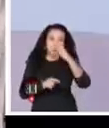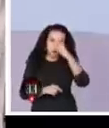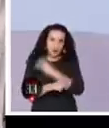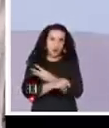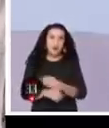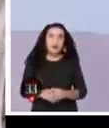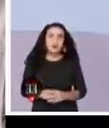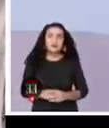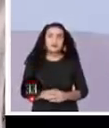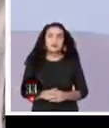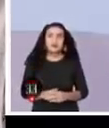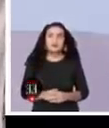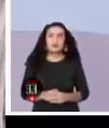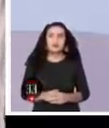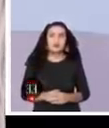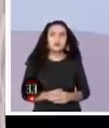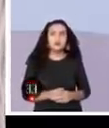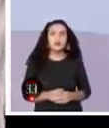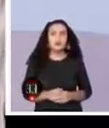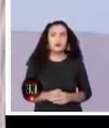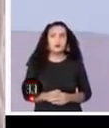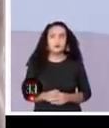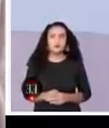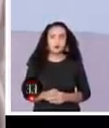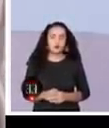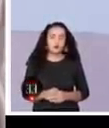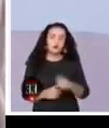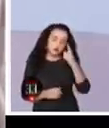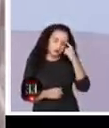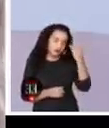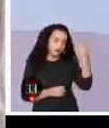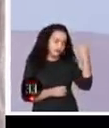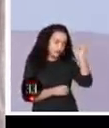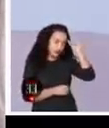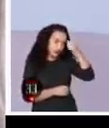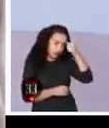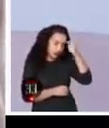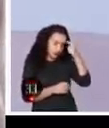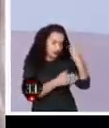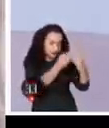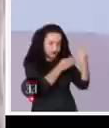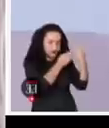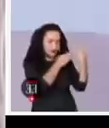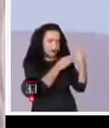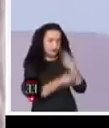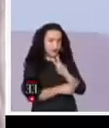prestó servicio en germen el 22 de mayo perdón